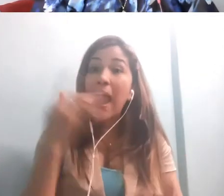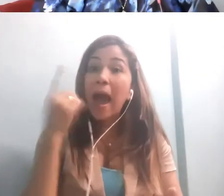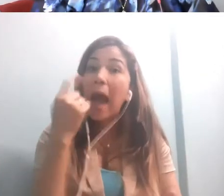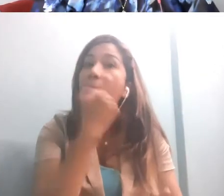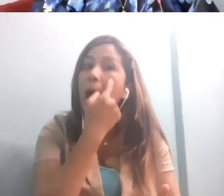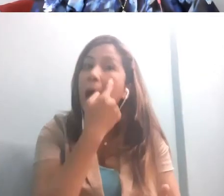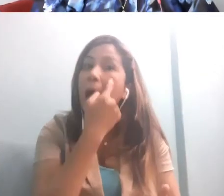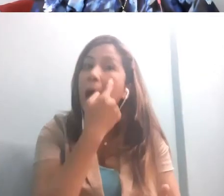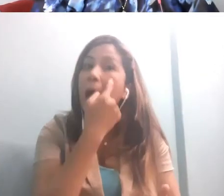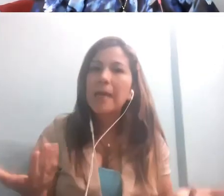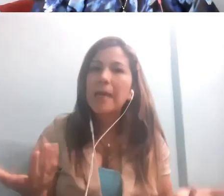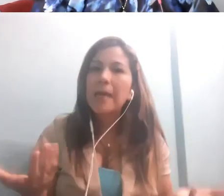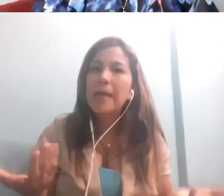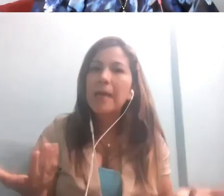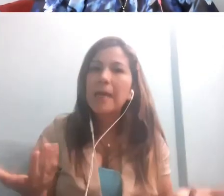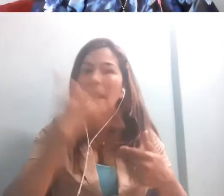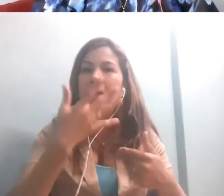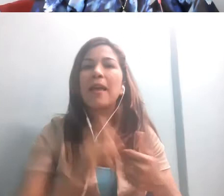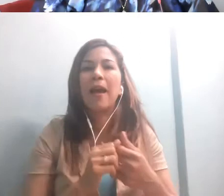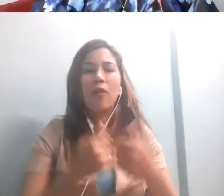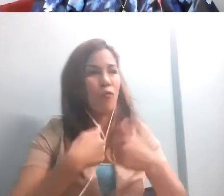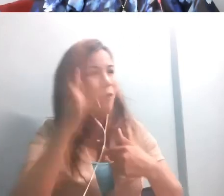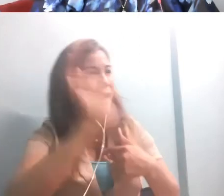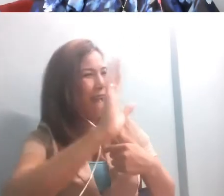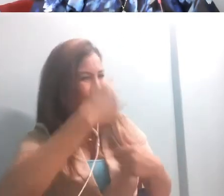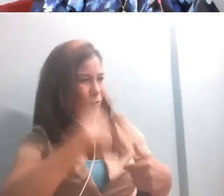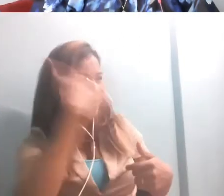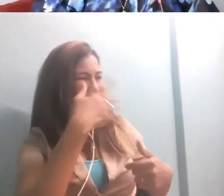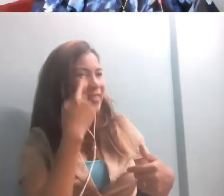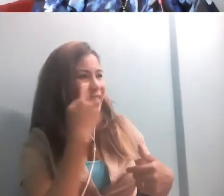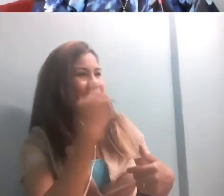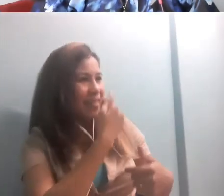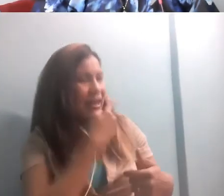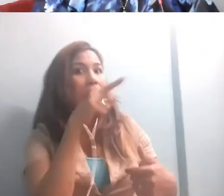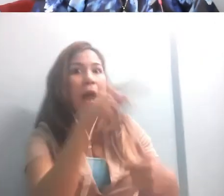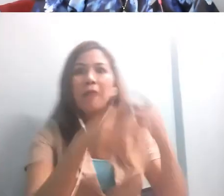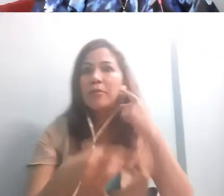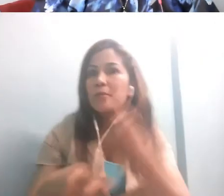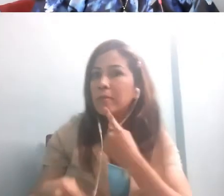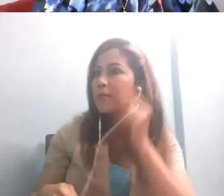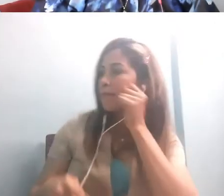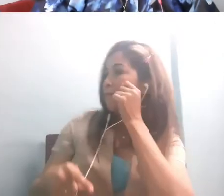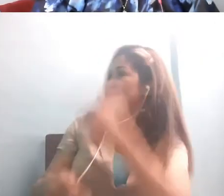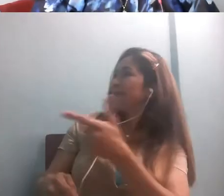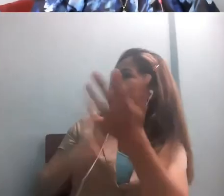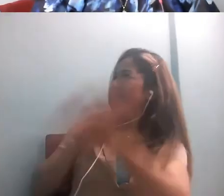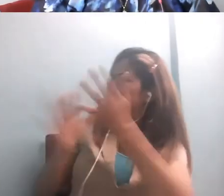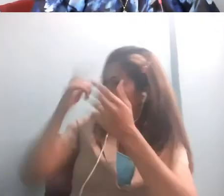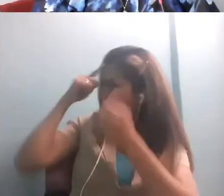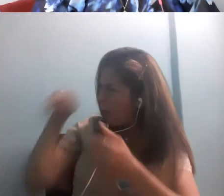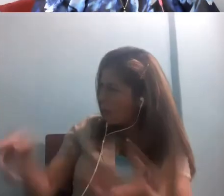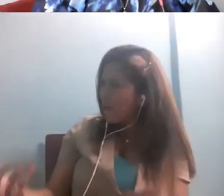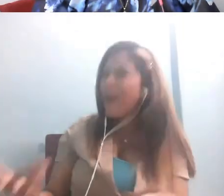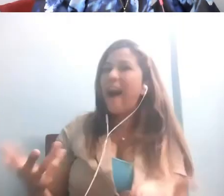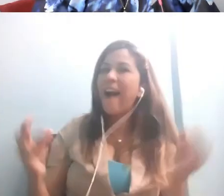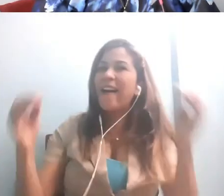esta. Y que de esa manera yo me puedo presentar y que es que estoy como que rompiendo una barrera, como algo que está ahí frente a nosotros dos y que vamos a